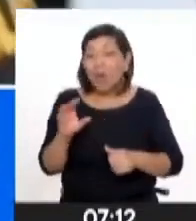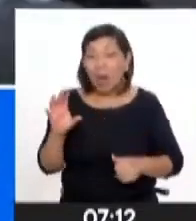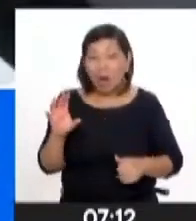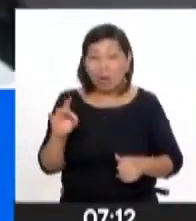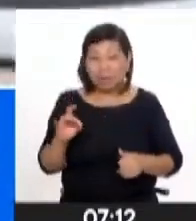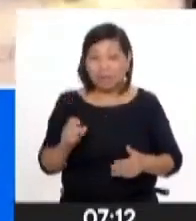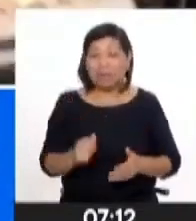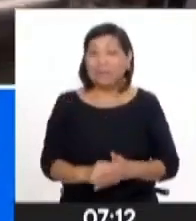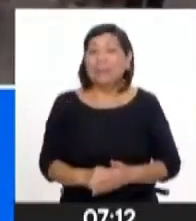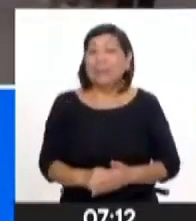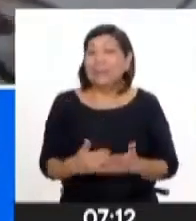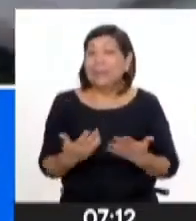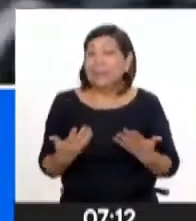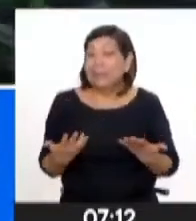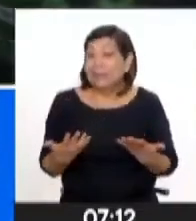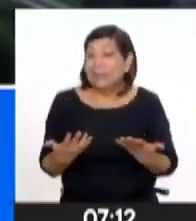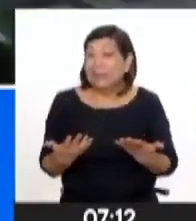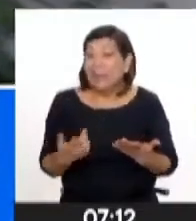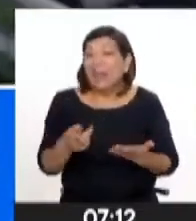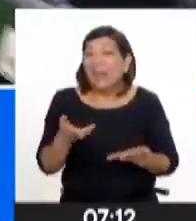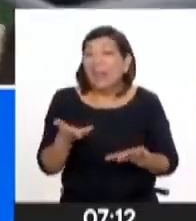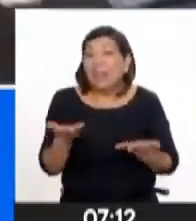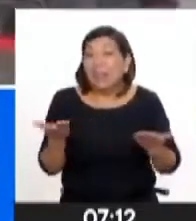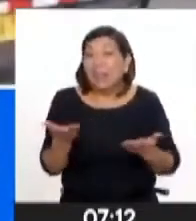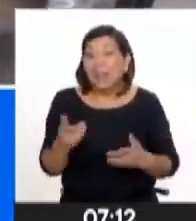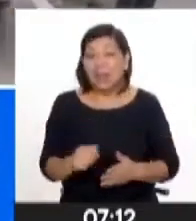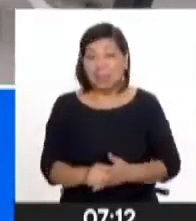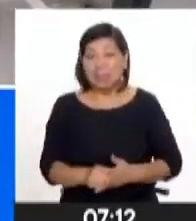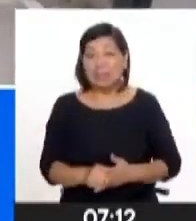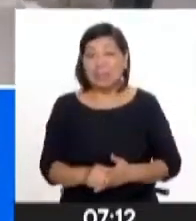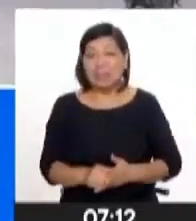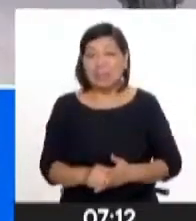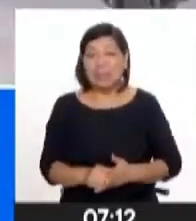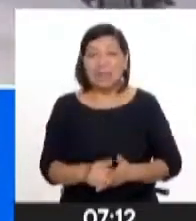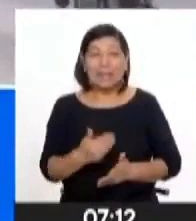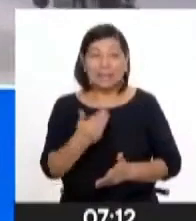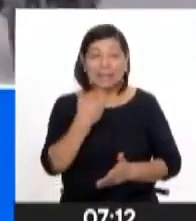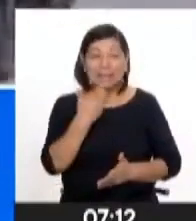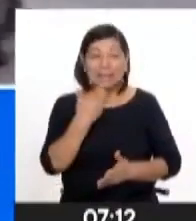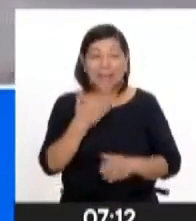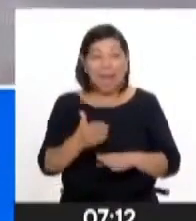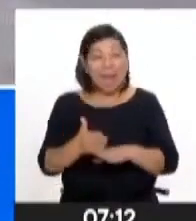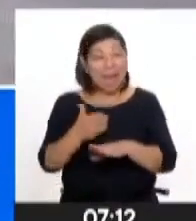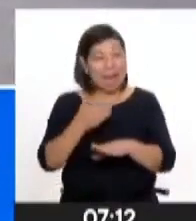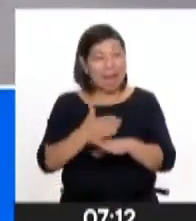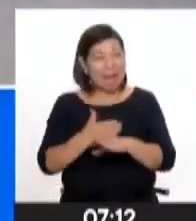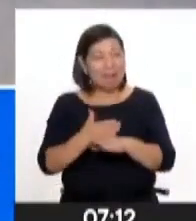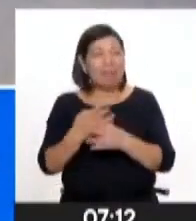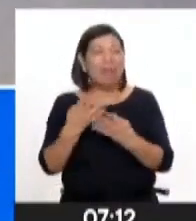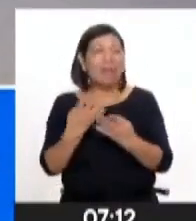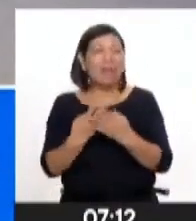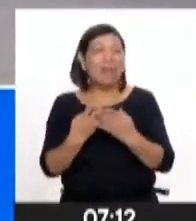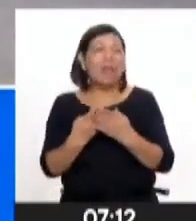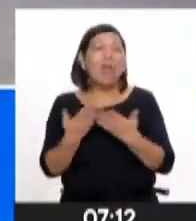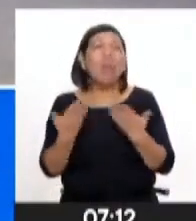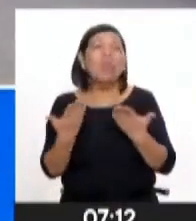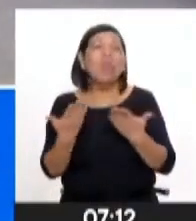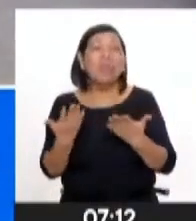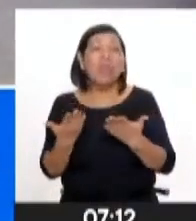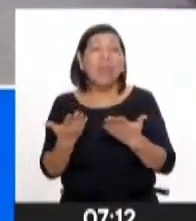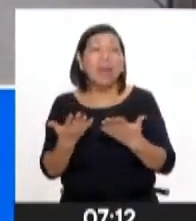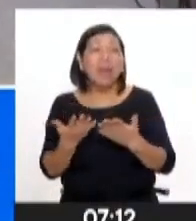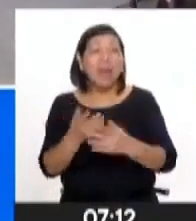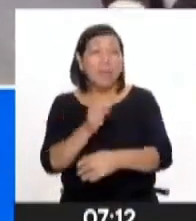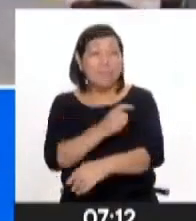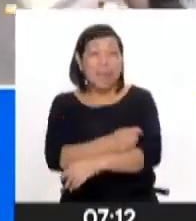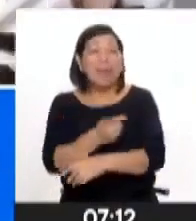Andina. El condenado de 31 años estaba recluido en Anconi después de ser trasladado a Lima desde la prisión de Chayapalca, en la